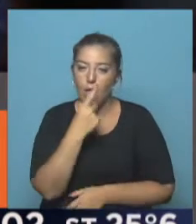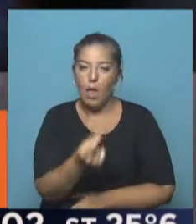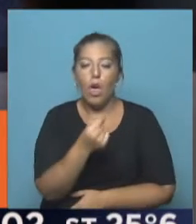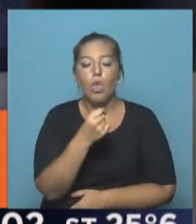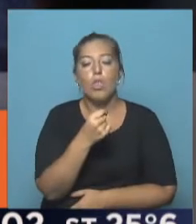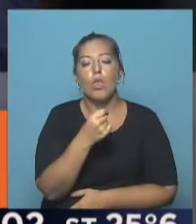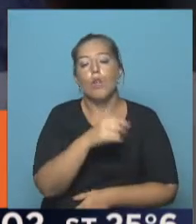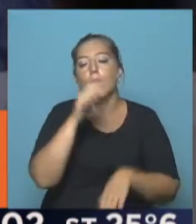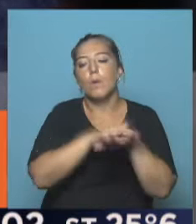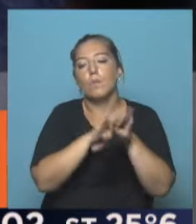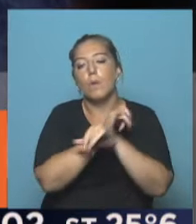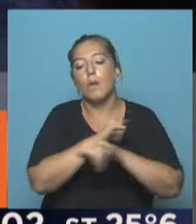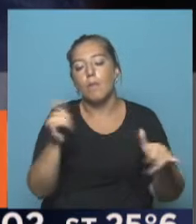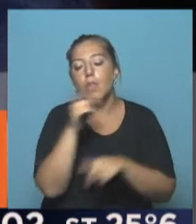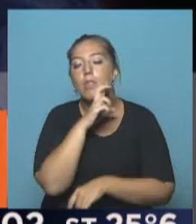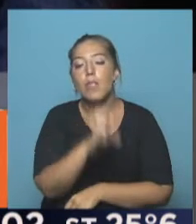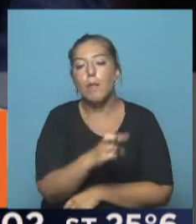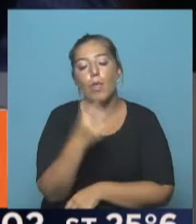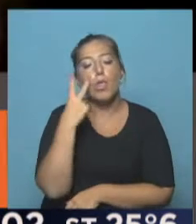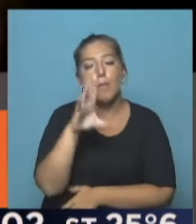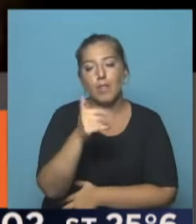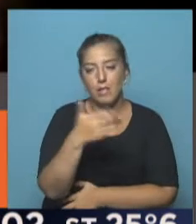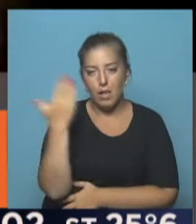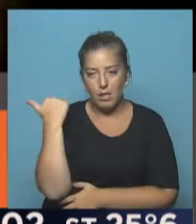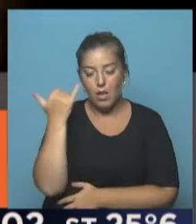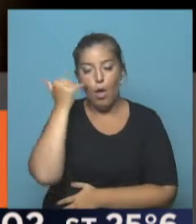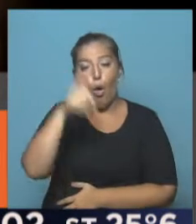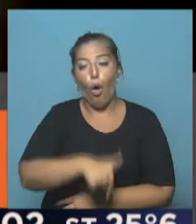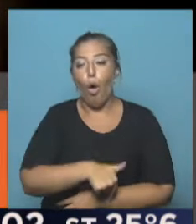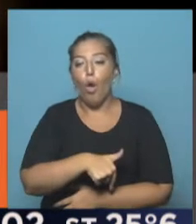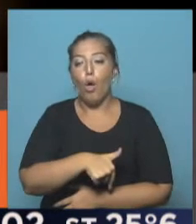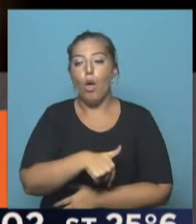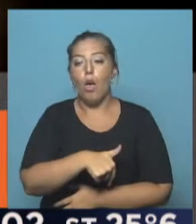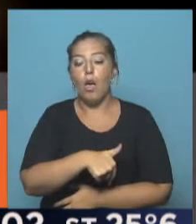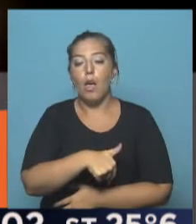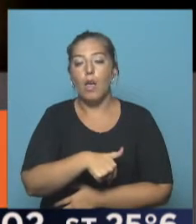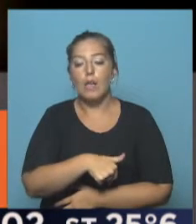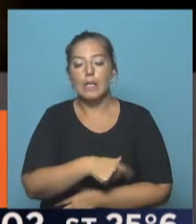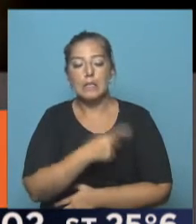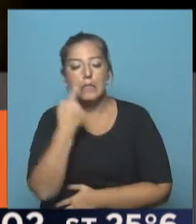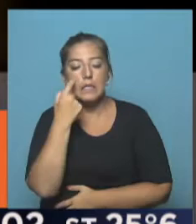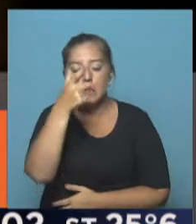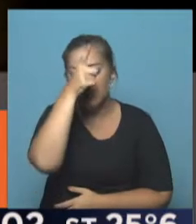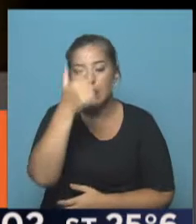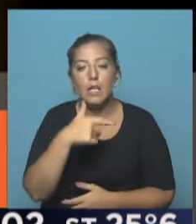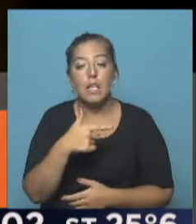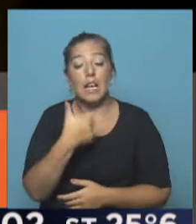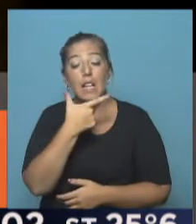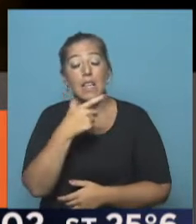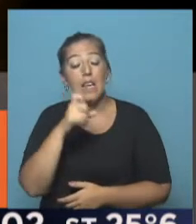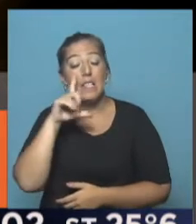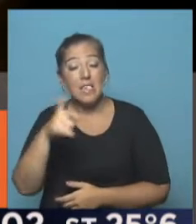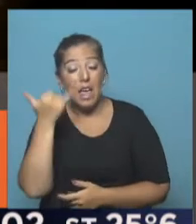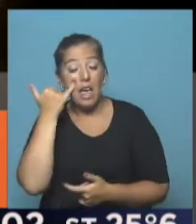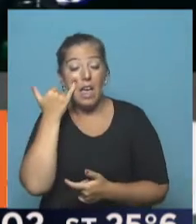cargo de la campaña de Trump durante parte de 2016 y hoy está en la mira de la agencia federal, la propia CIA y la Agencia